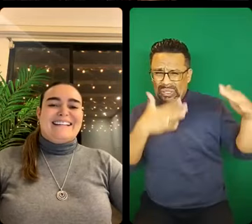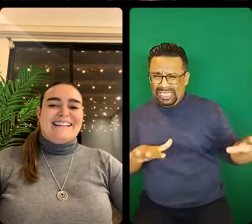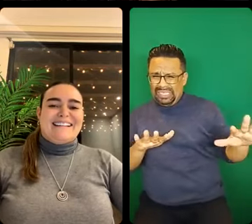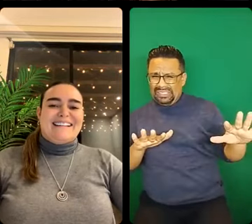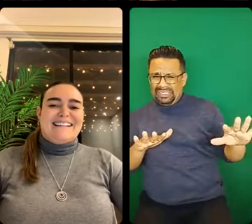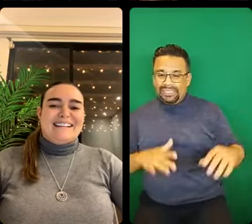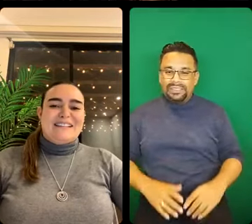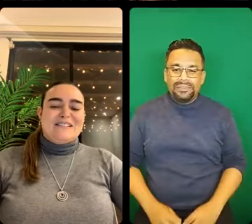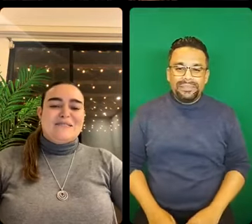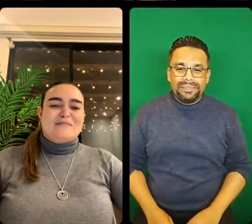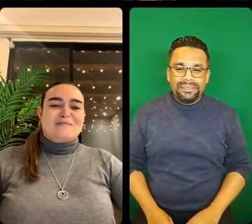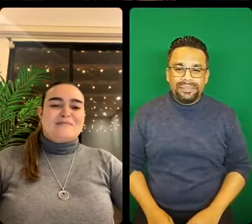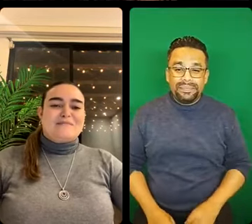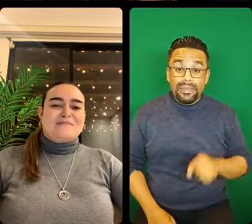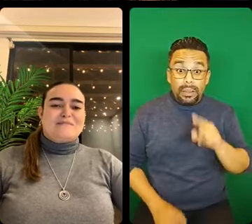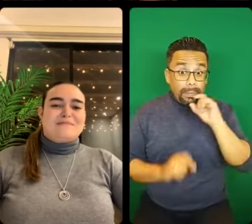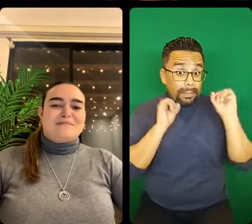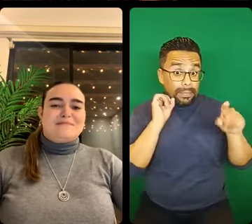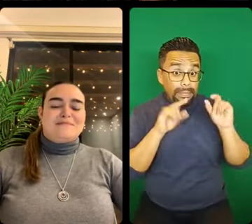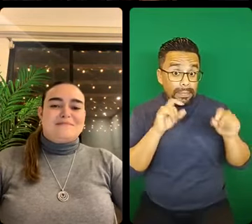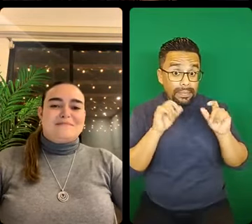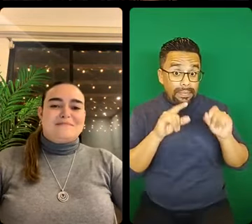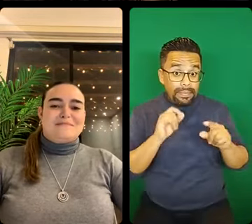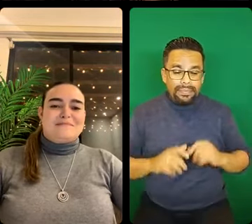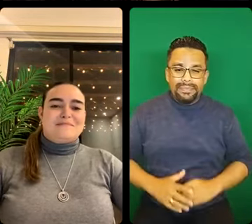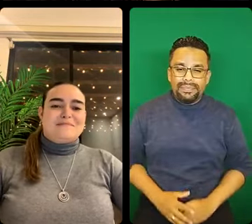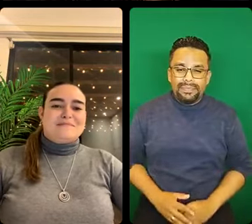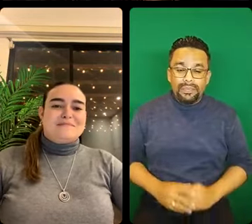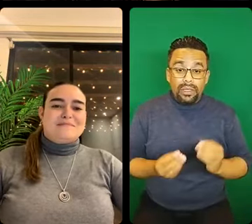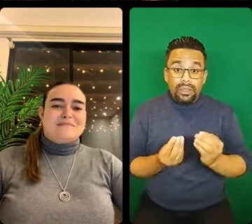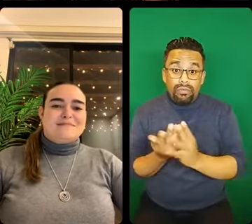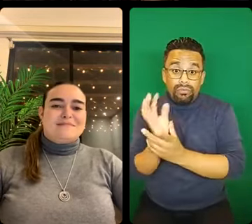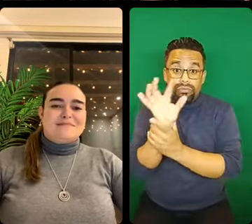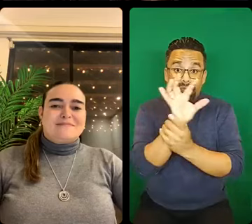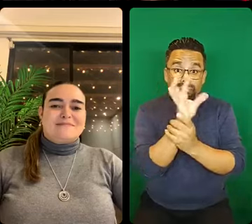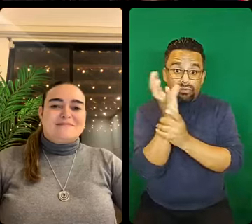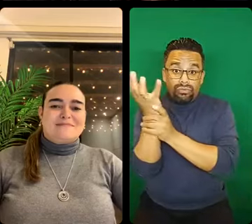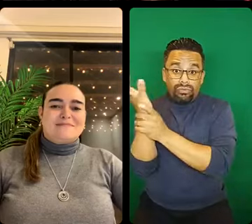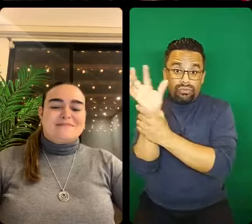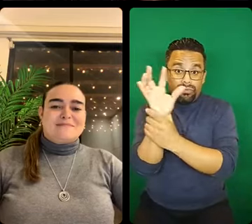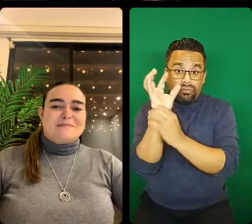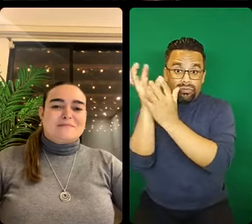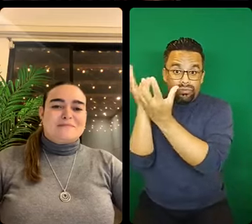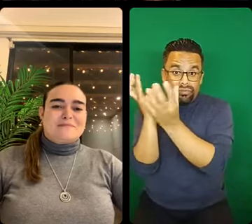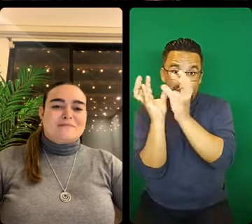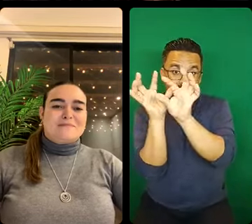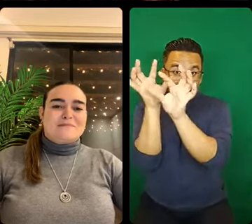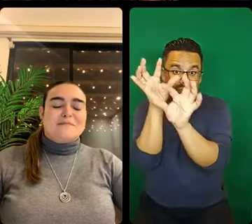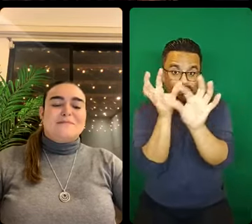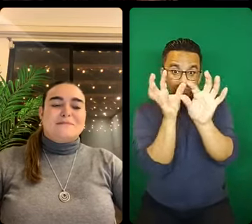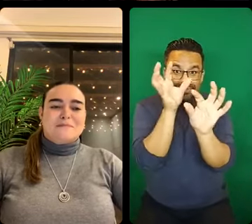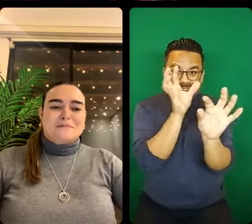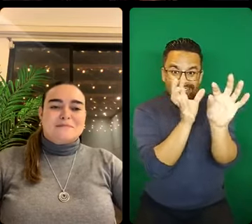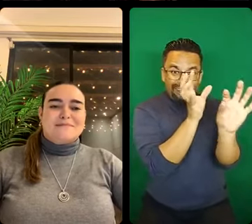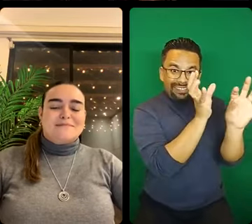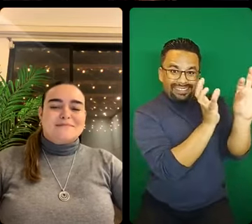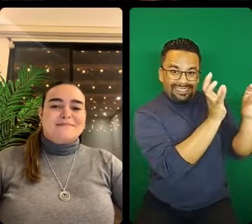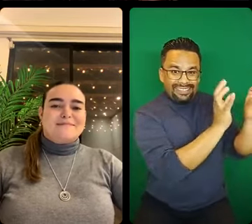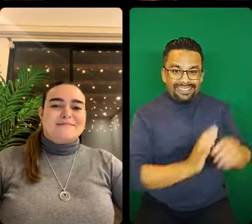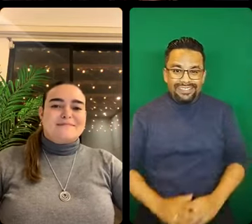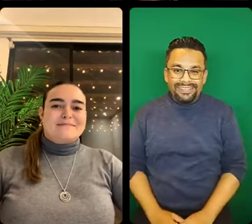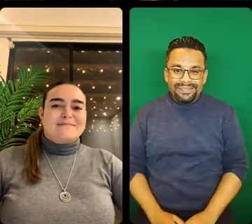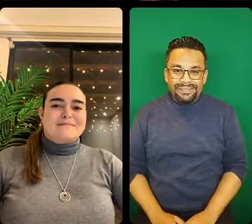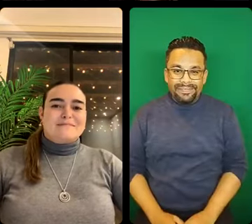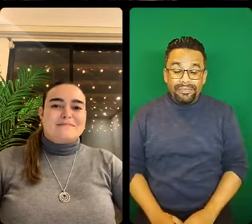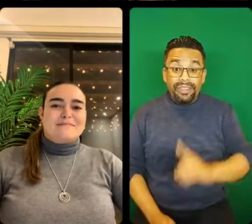Consulta, Claudia Ardila, La Danza de los Girasoles, Camila Milena Cifuentes, La Decisión,